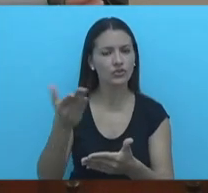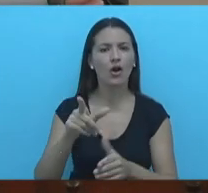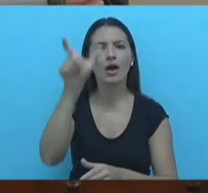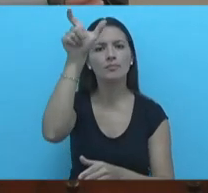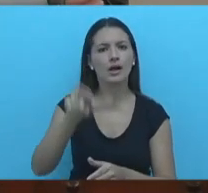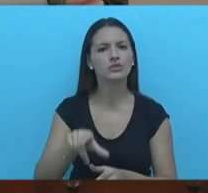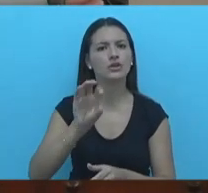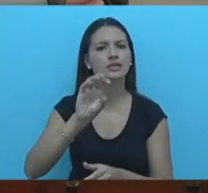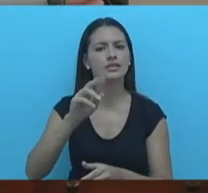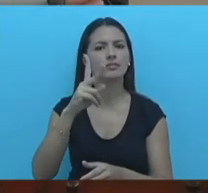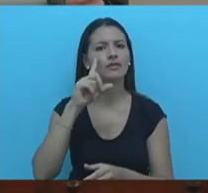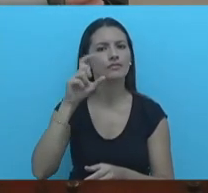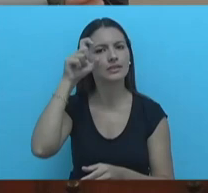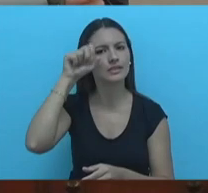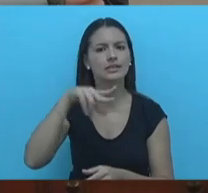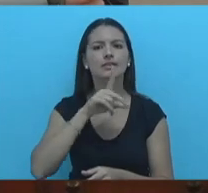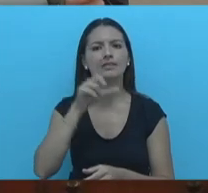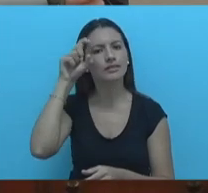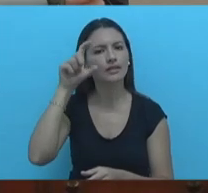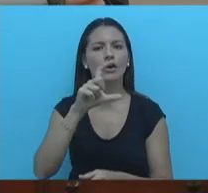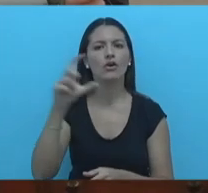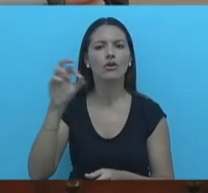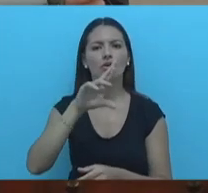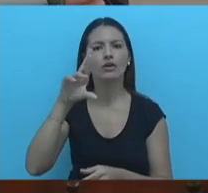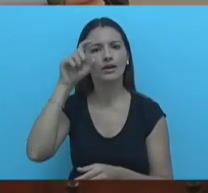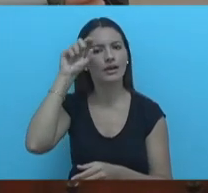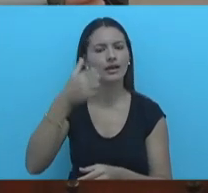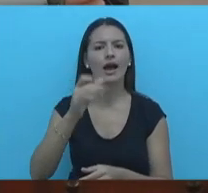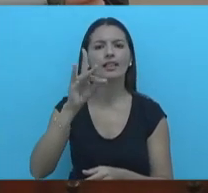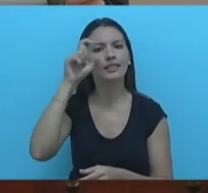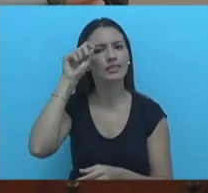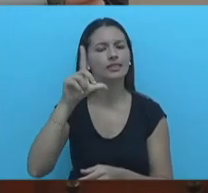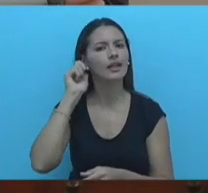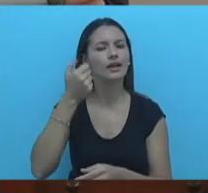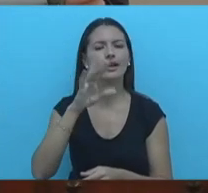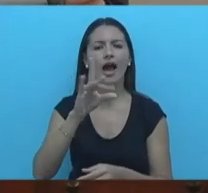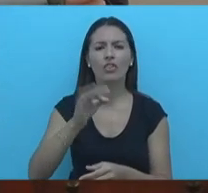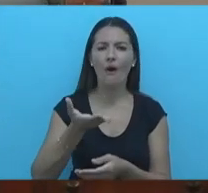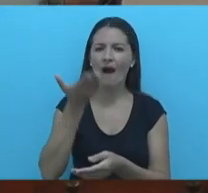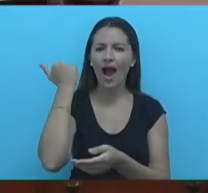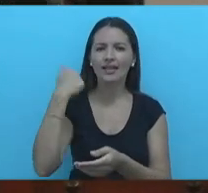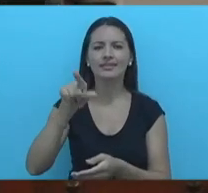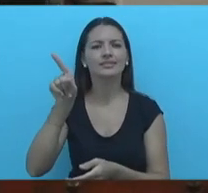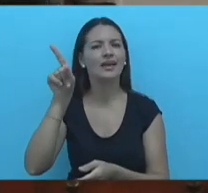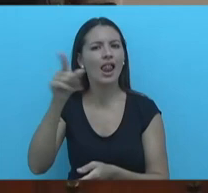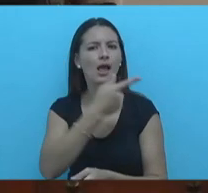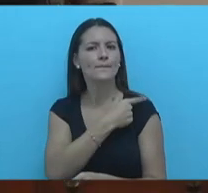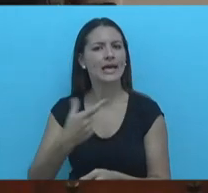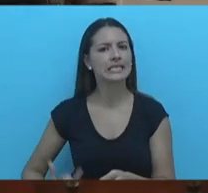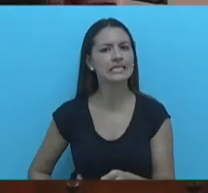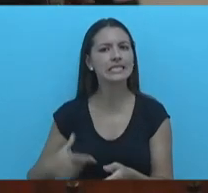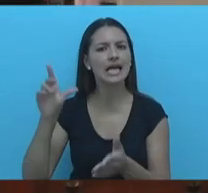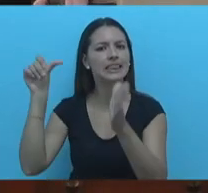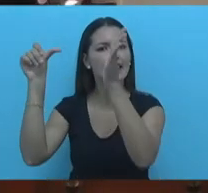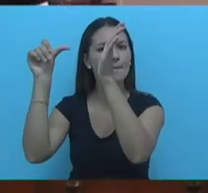Rafael Vicente Correa Delgado, presidente de la República de Ecuador entre los años 2007 y 2017. A votación el tratamiento